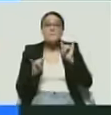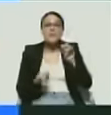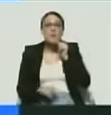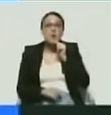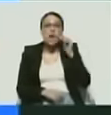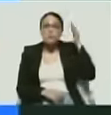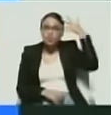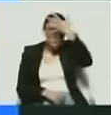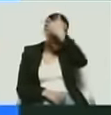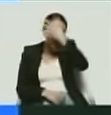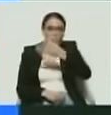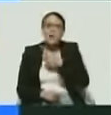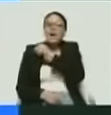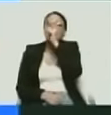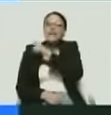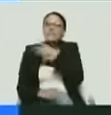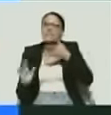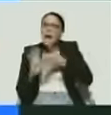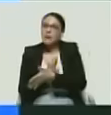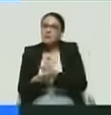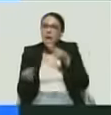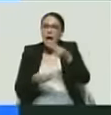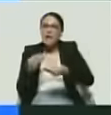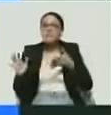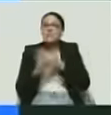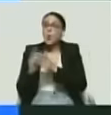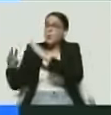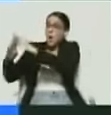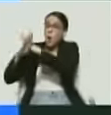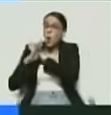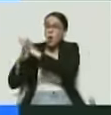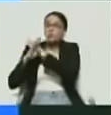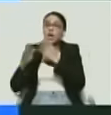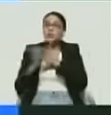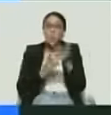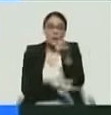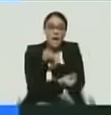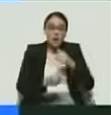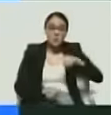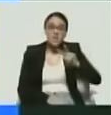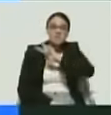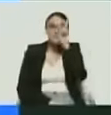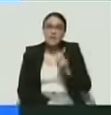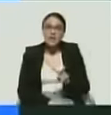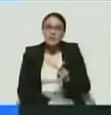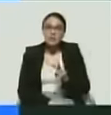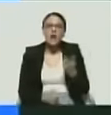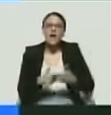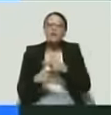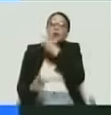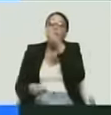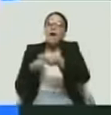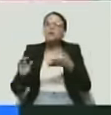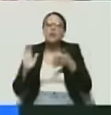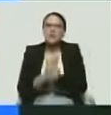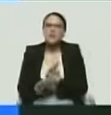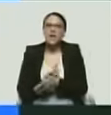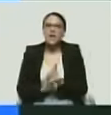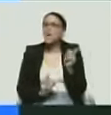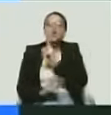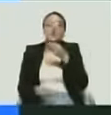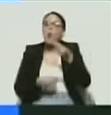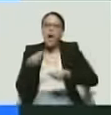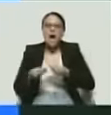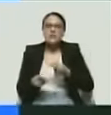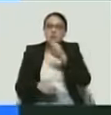necesitaba lanzar todas las sanciones contra la economía de Venezuela y utilizó el argumento de la no